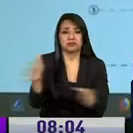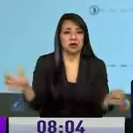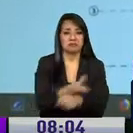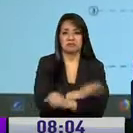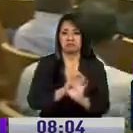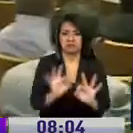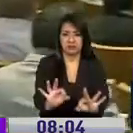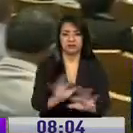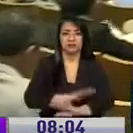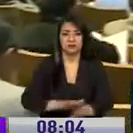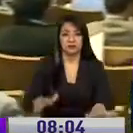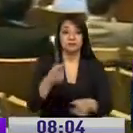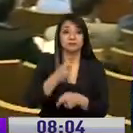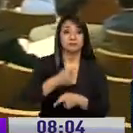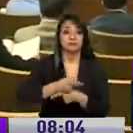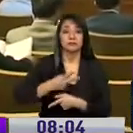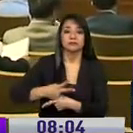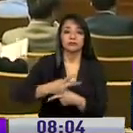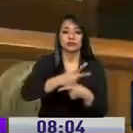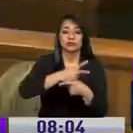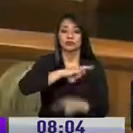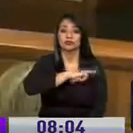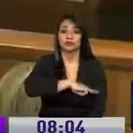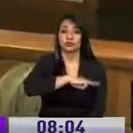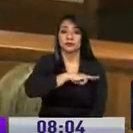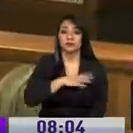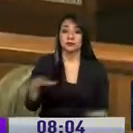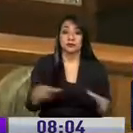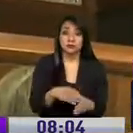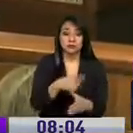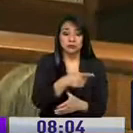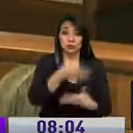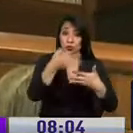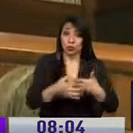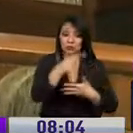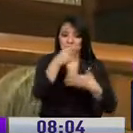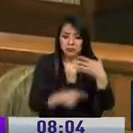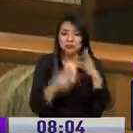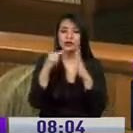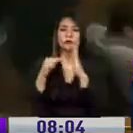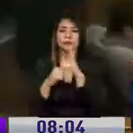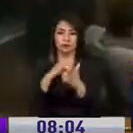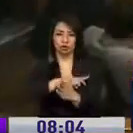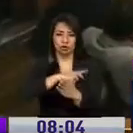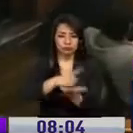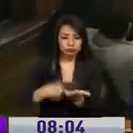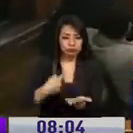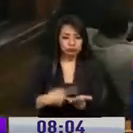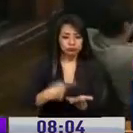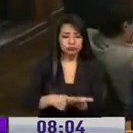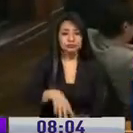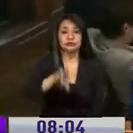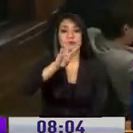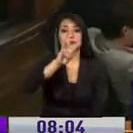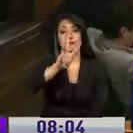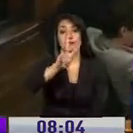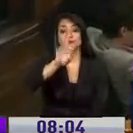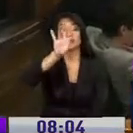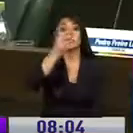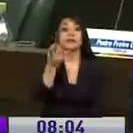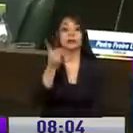completamente lista. Por lo cual el Consejo Metropolitano analizó el cumplimiento de las ordenanzas de esta obra de 618 viviendas de